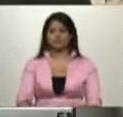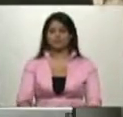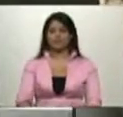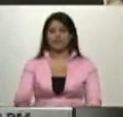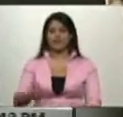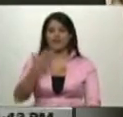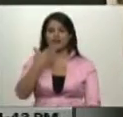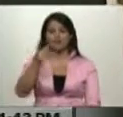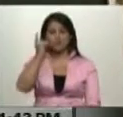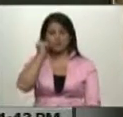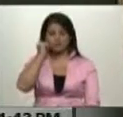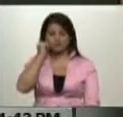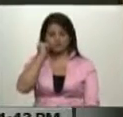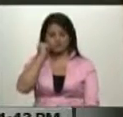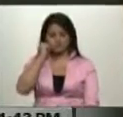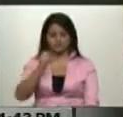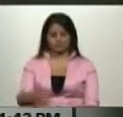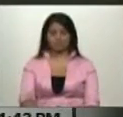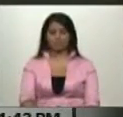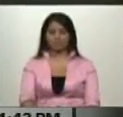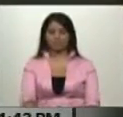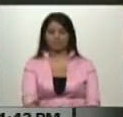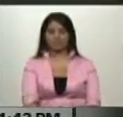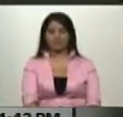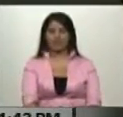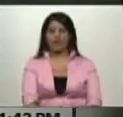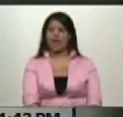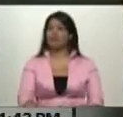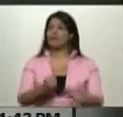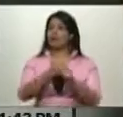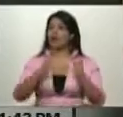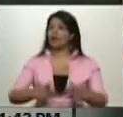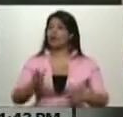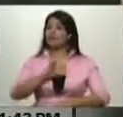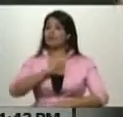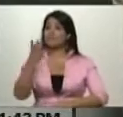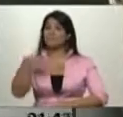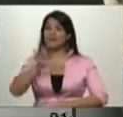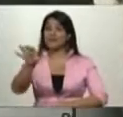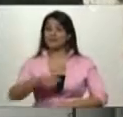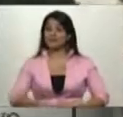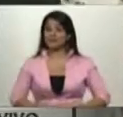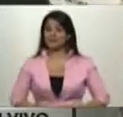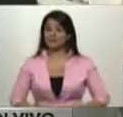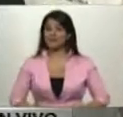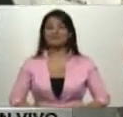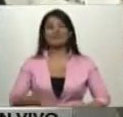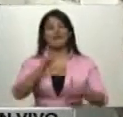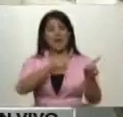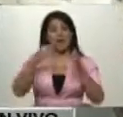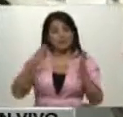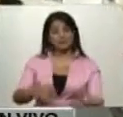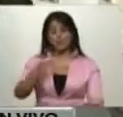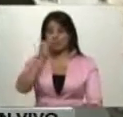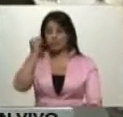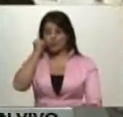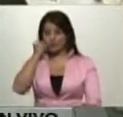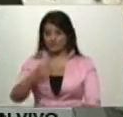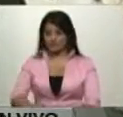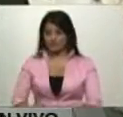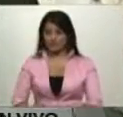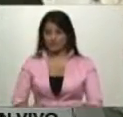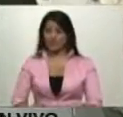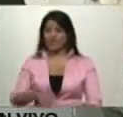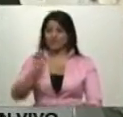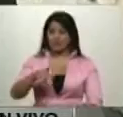Gracias, Carla. Bueno, gracias, trabajadores y trabajadoras de la patria. Gracias a los campesinos y las campesinas, a la clase